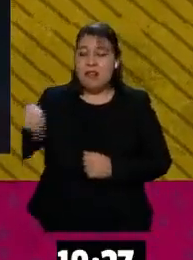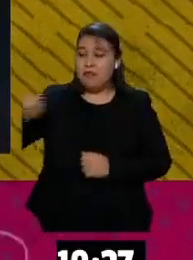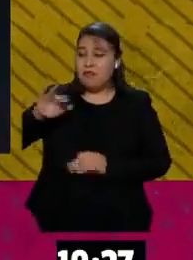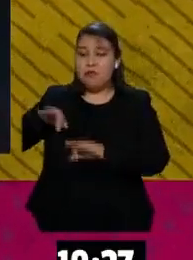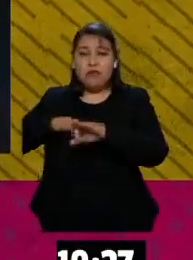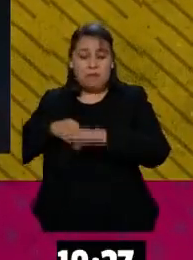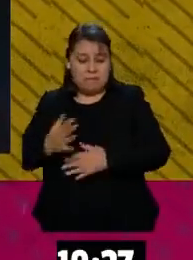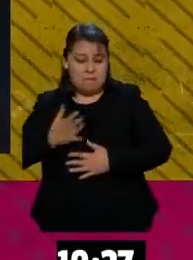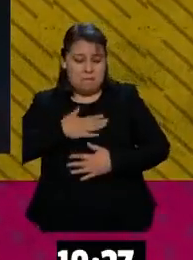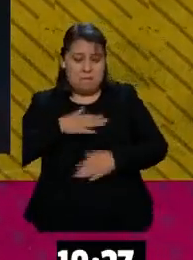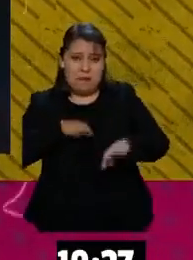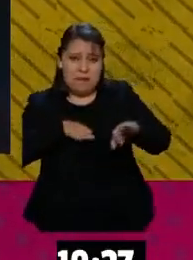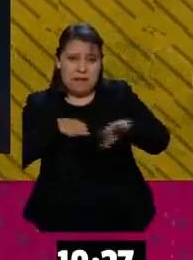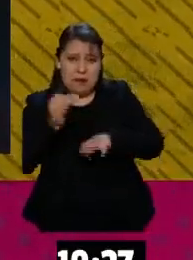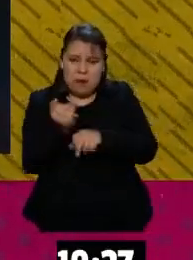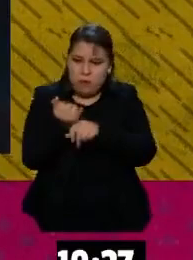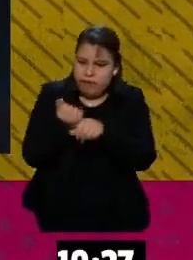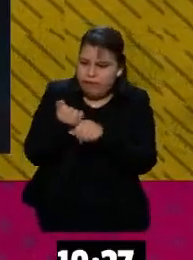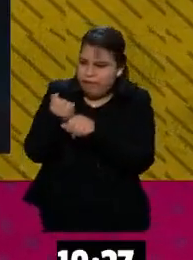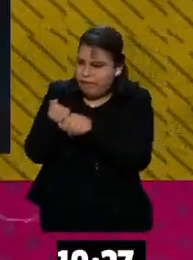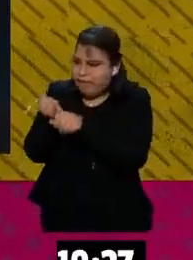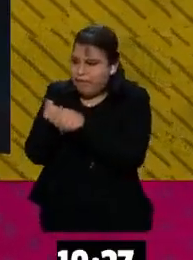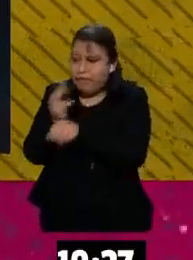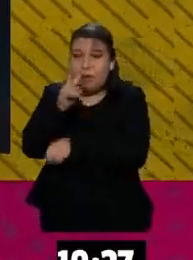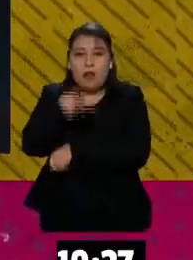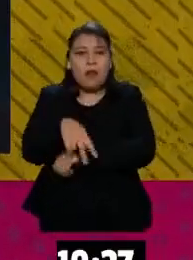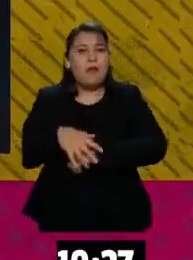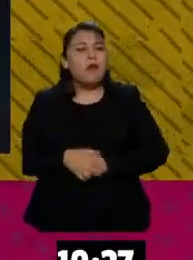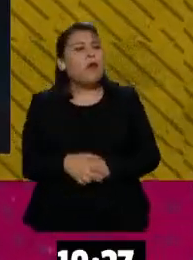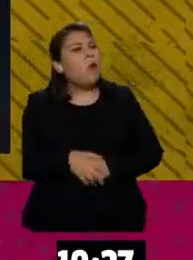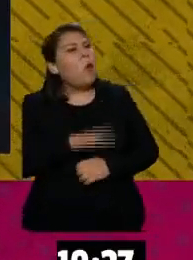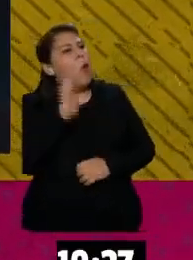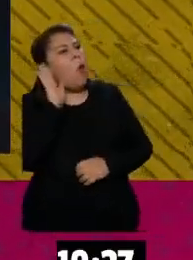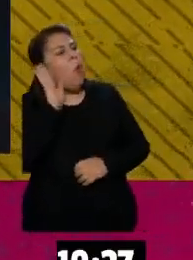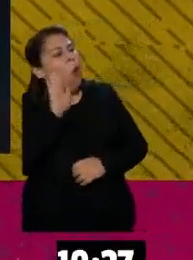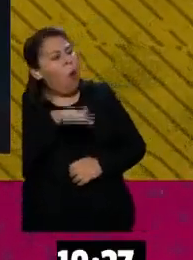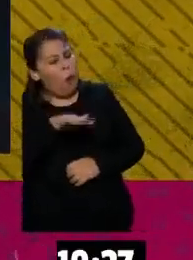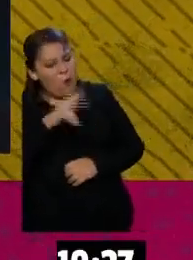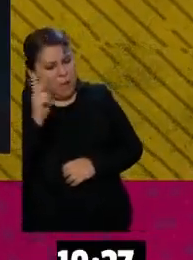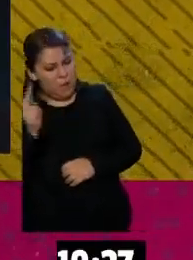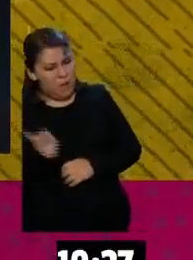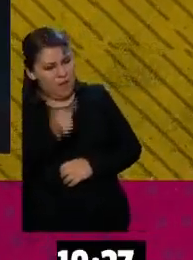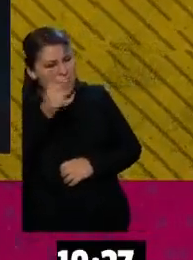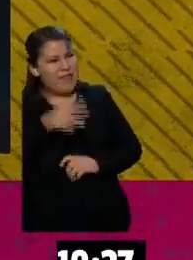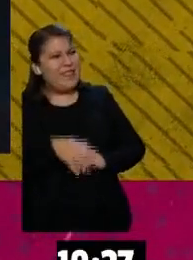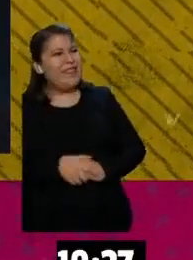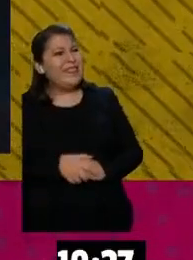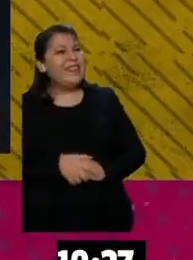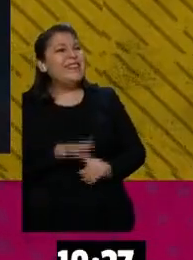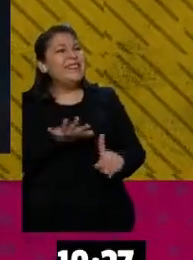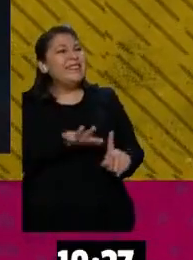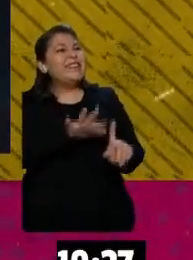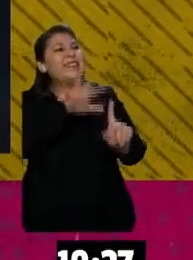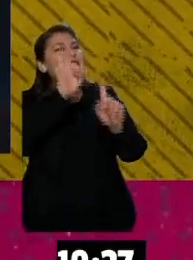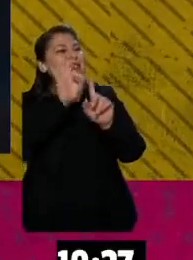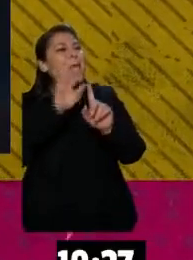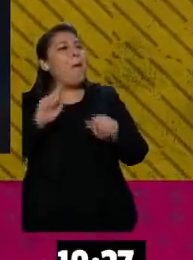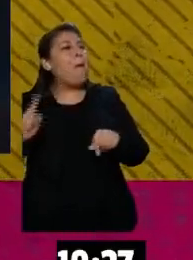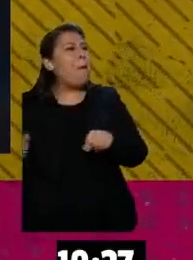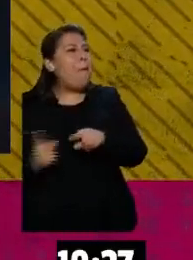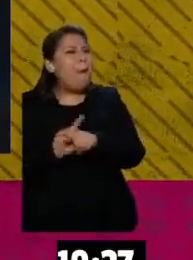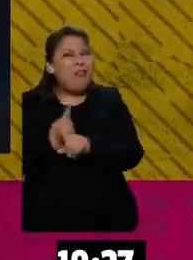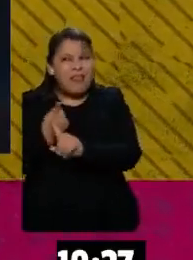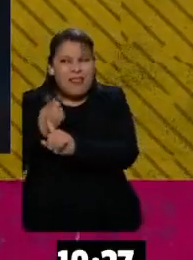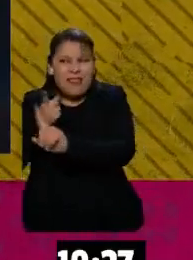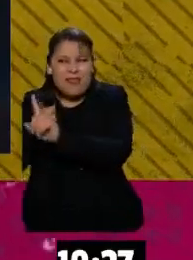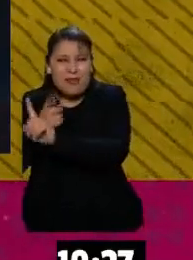de investigación. Cuéntanos por qué elegiste ahora sí que Juay de Rito al fiscal, ¿verdad? Siendo tan pues peligroso,